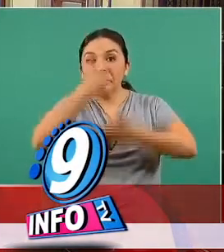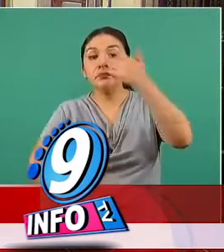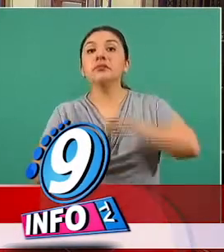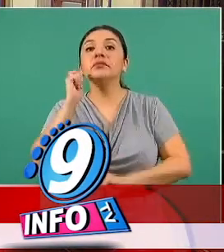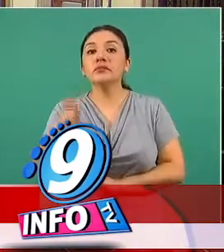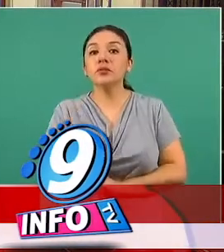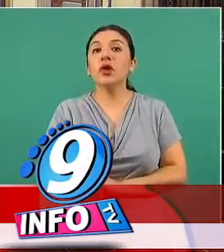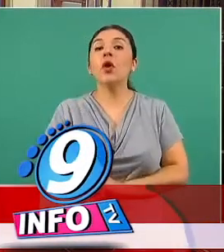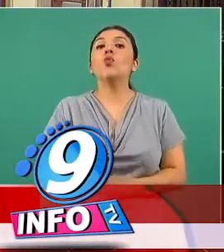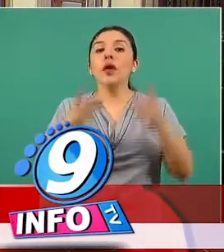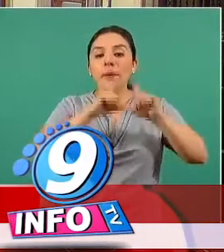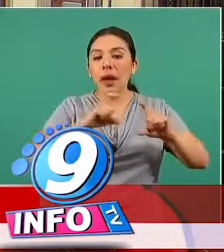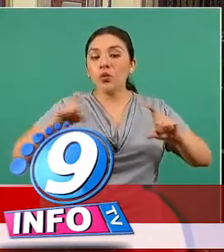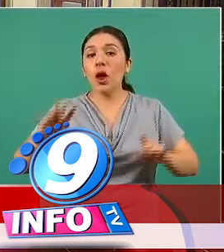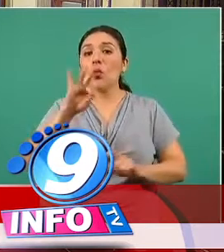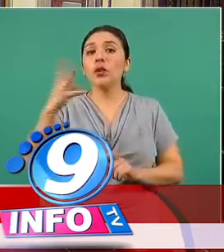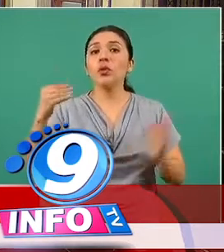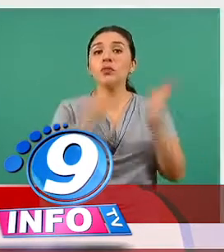de dosis,